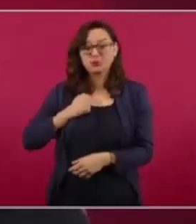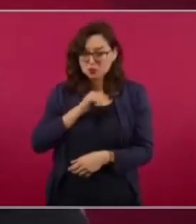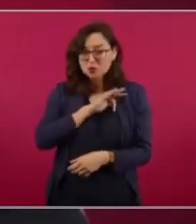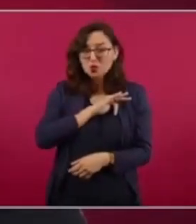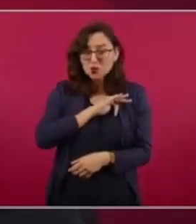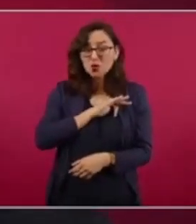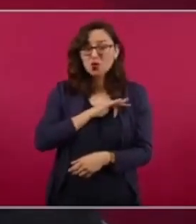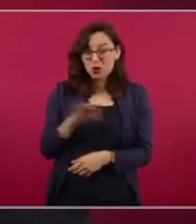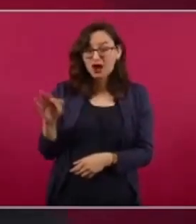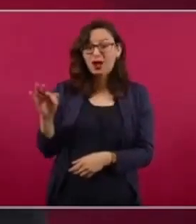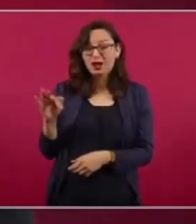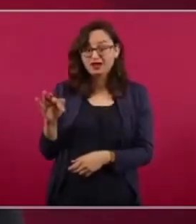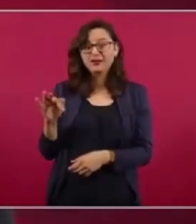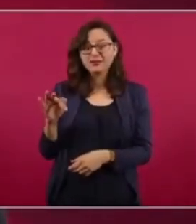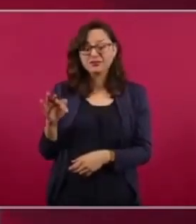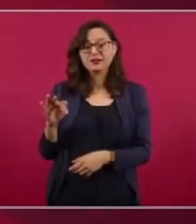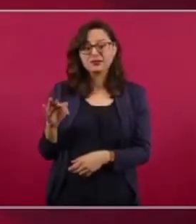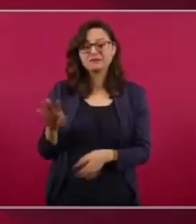Nos conviene